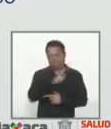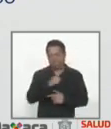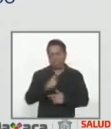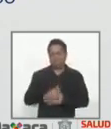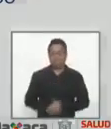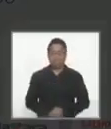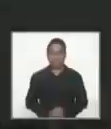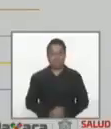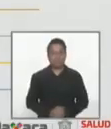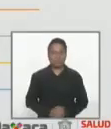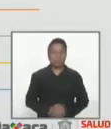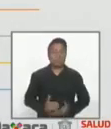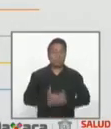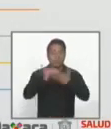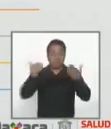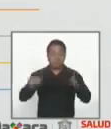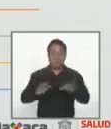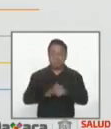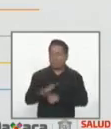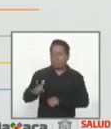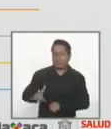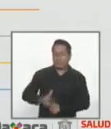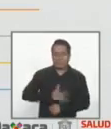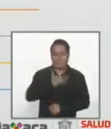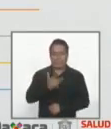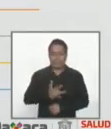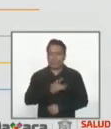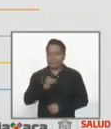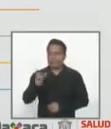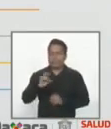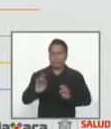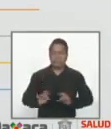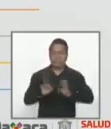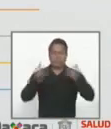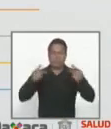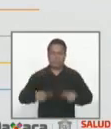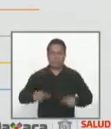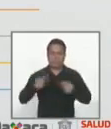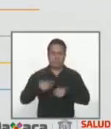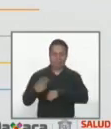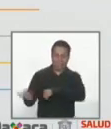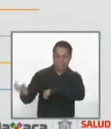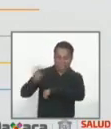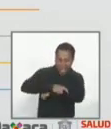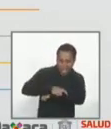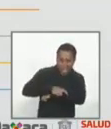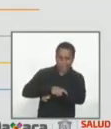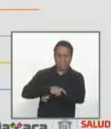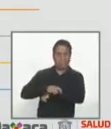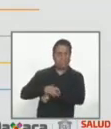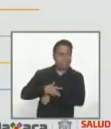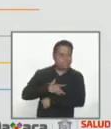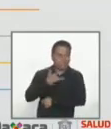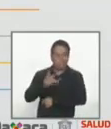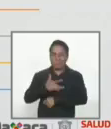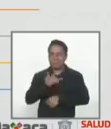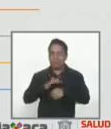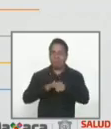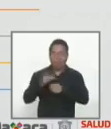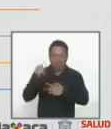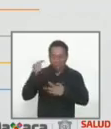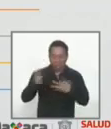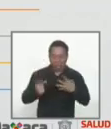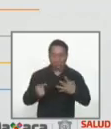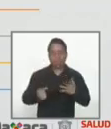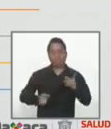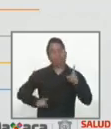Ahora, con respecto a los síntomas que se pueden presentar cuando una persona es mordida por una serpiente venenosa, pueden